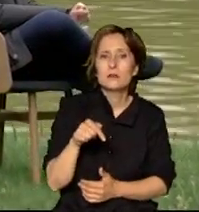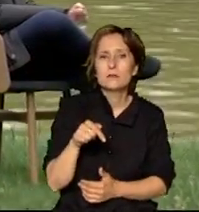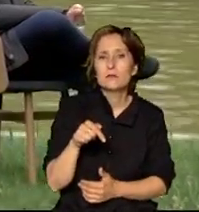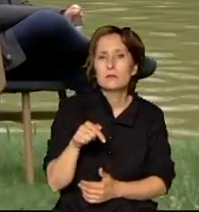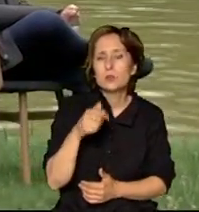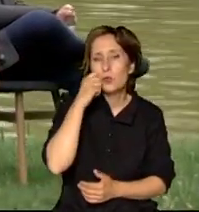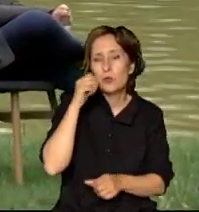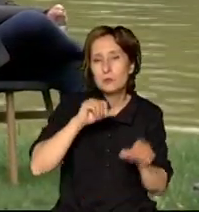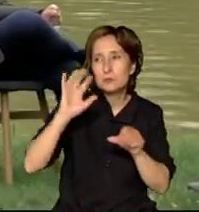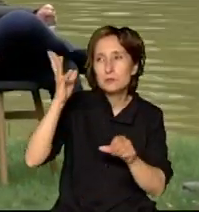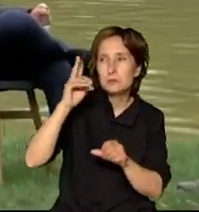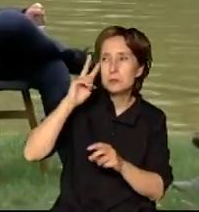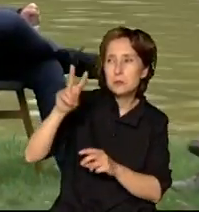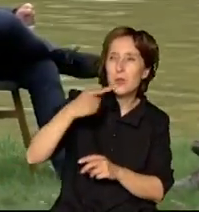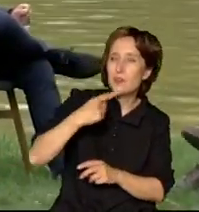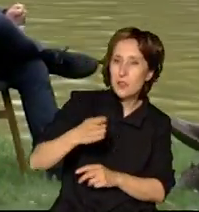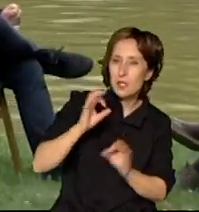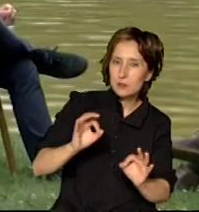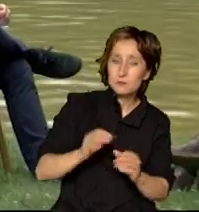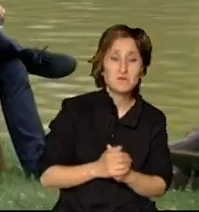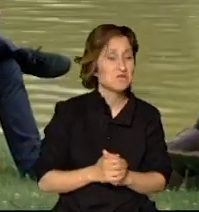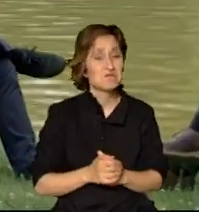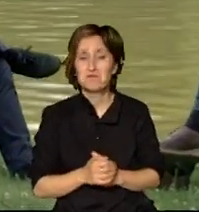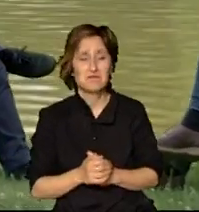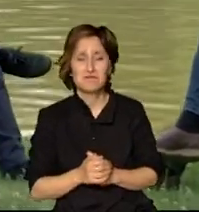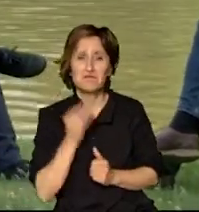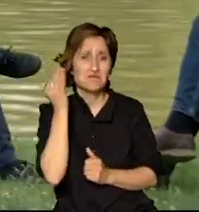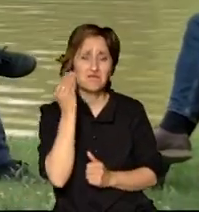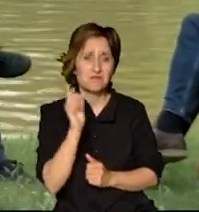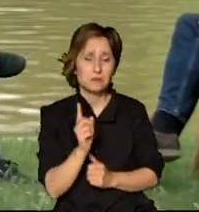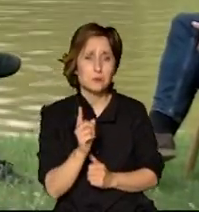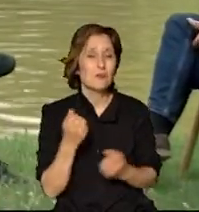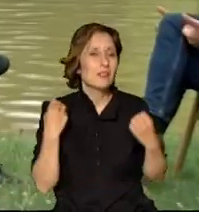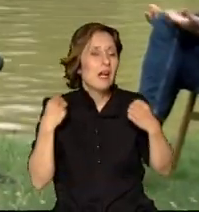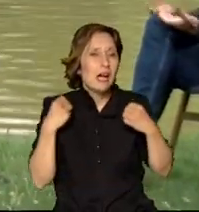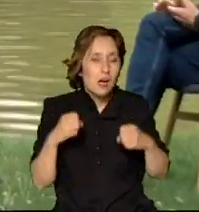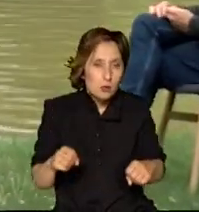físico, para un meteorólogo? No lo diría, pese a que tengamos una